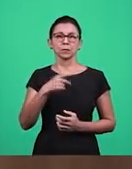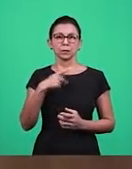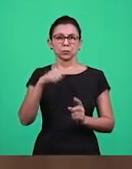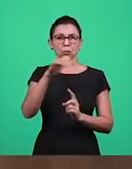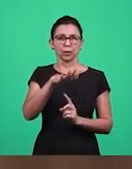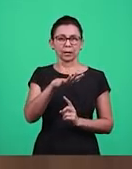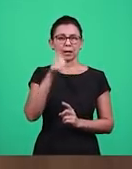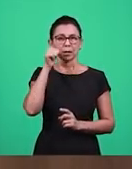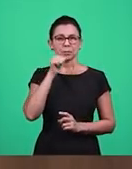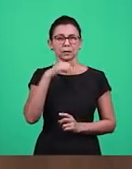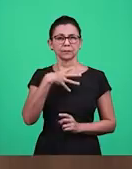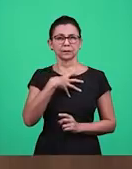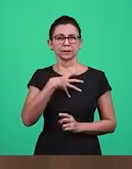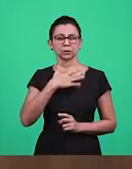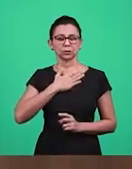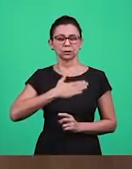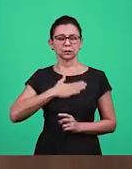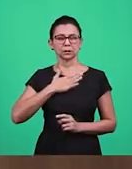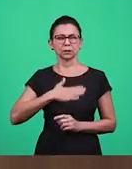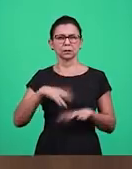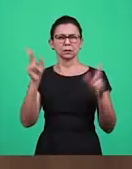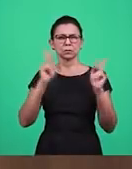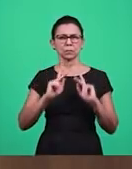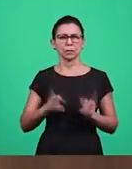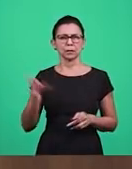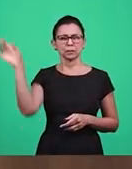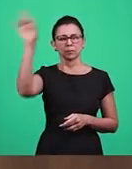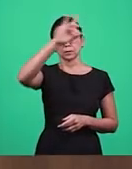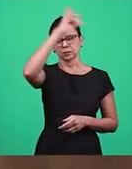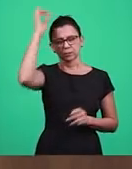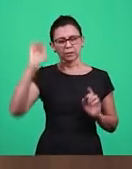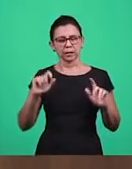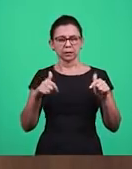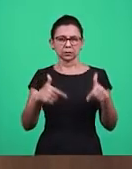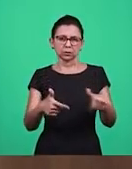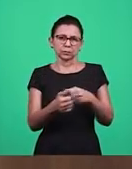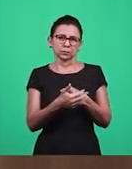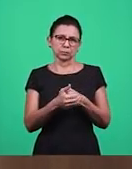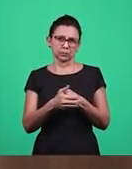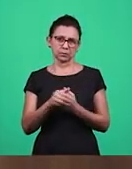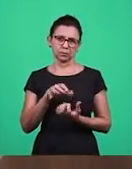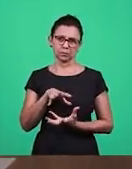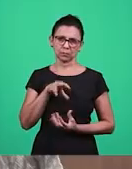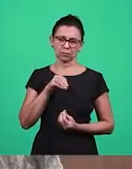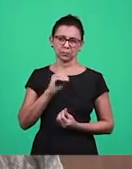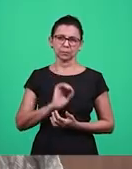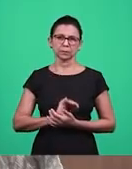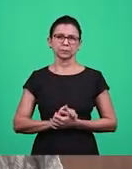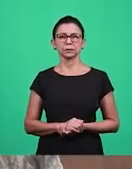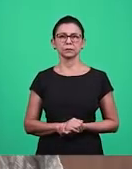descanso y paz, que son cosas que vienen del Espíritu Santo para renovar su corazón y para traer descanso a su